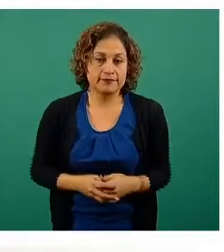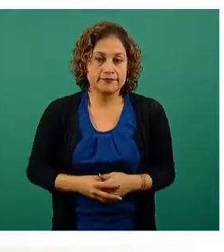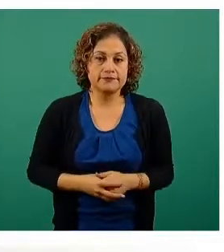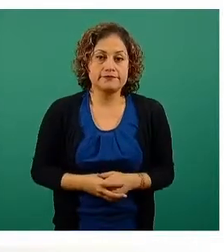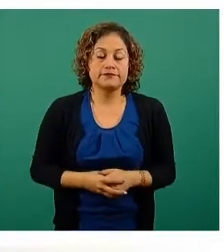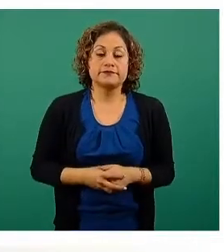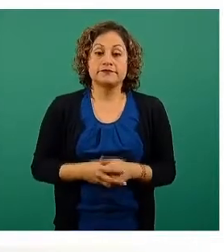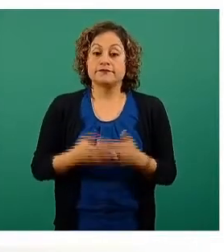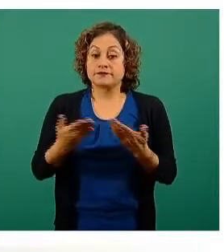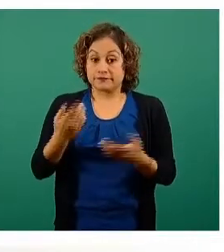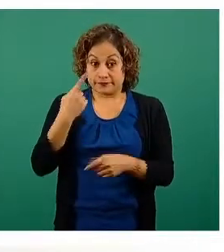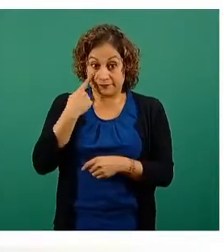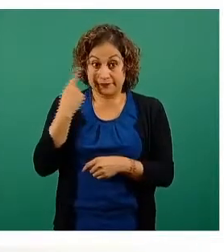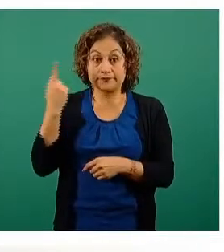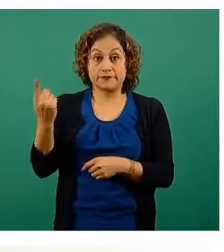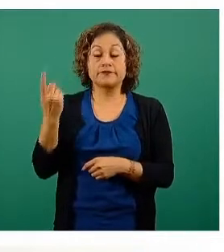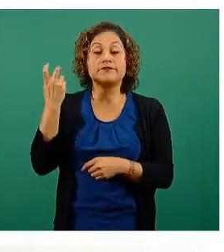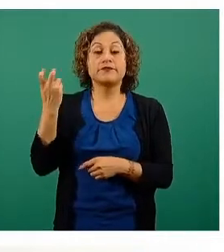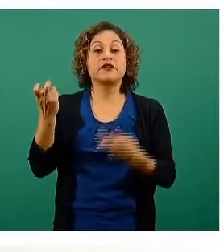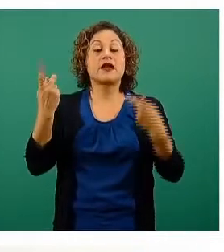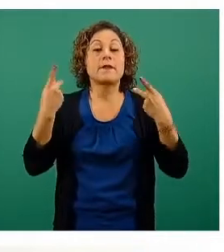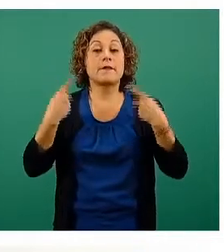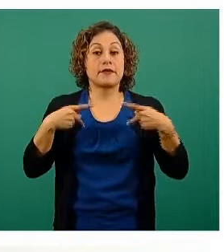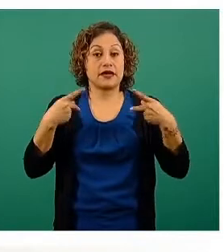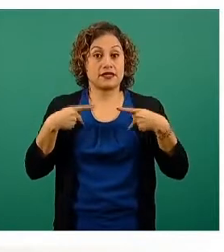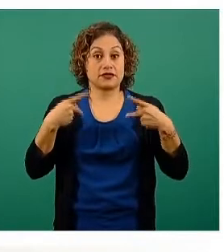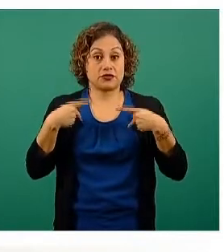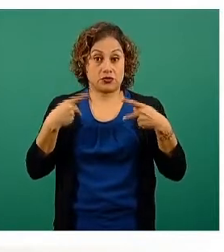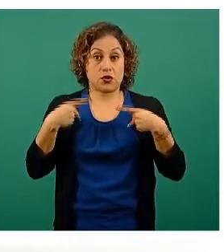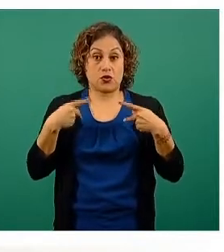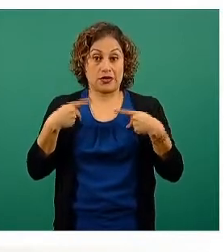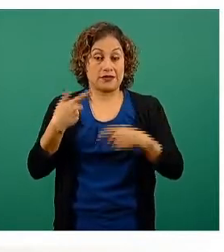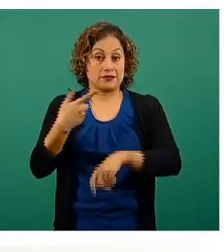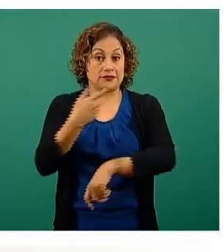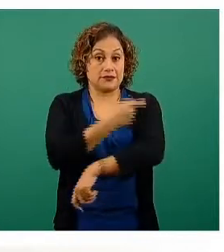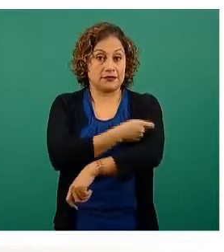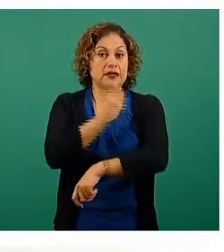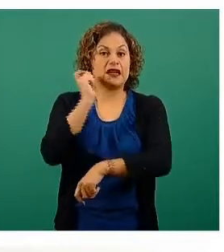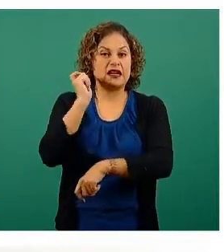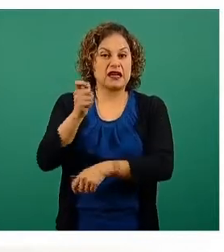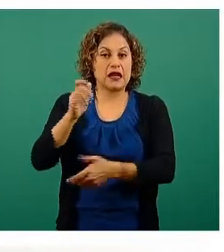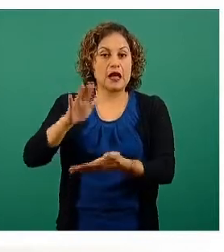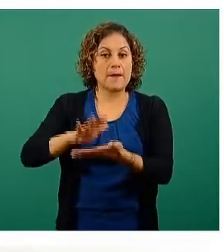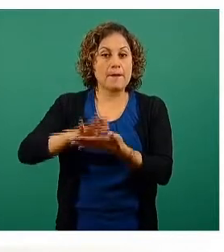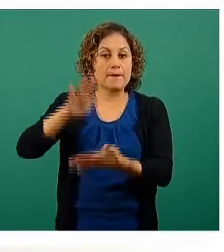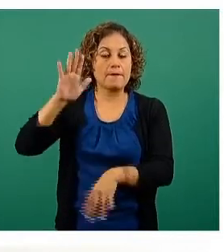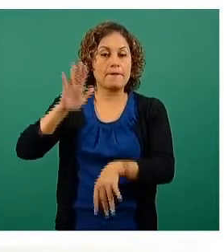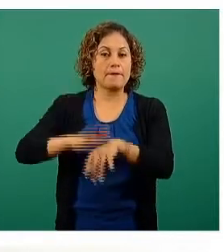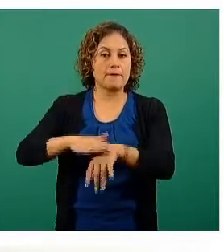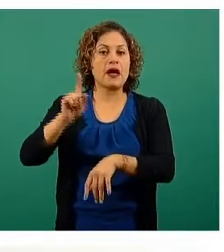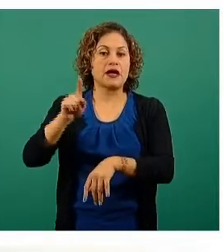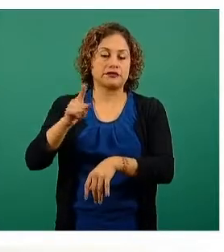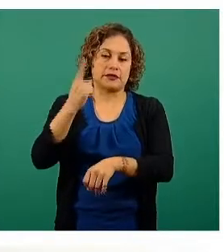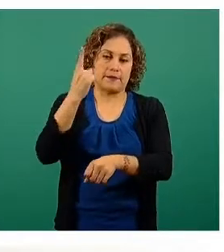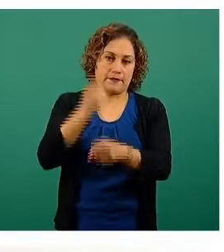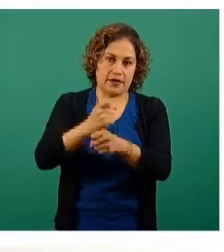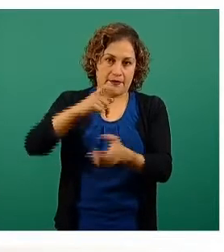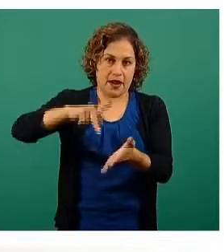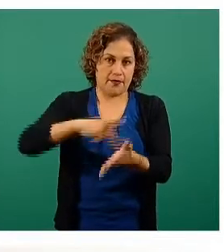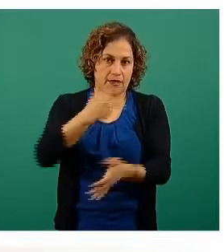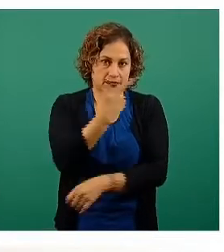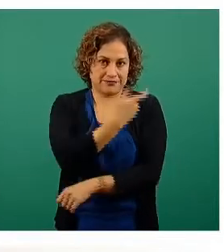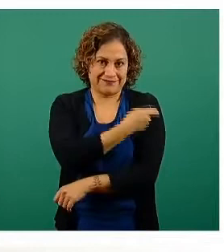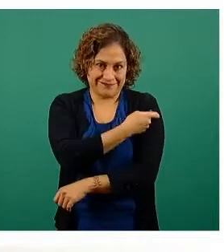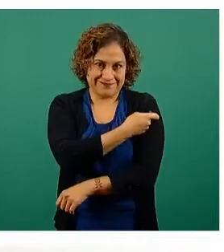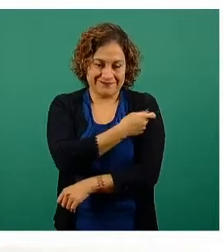esta distribución de dosis aplicadas, pues obviamente el grueso lo tenemos con las primeras dosis, ¿no? Esto ya